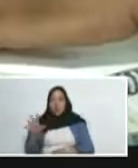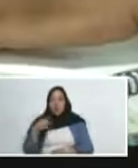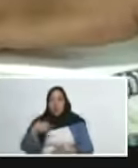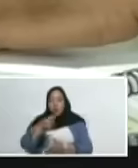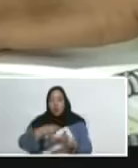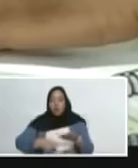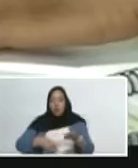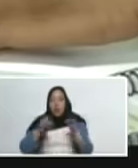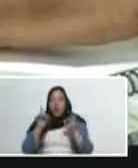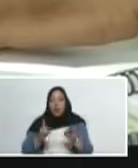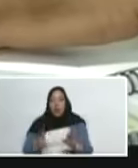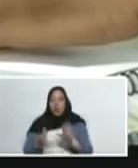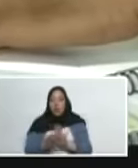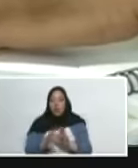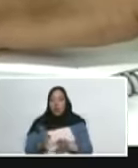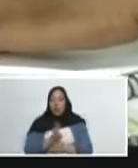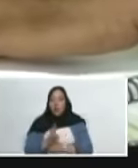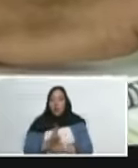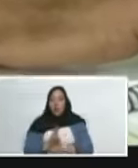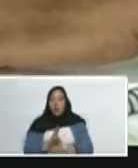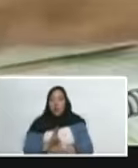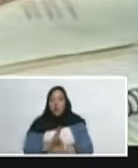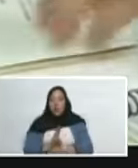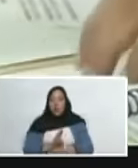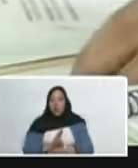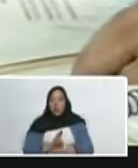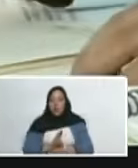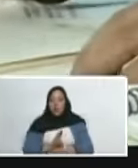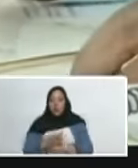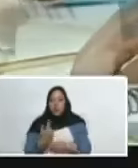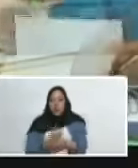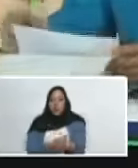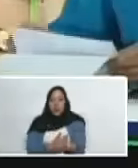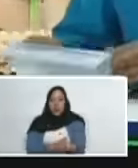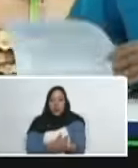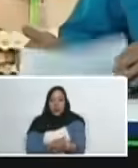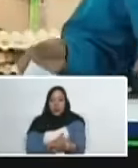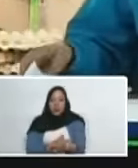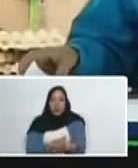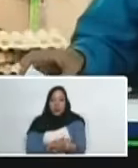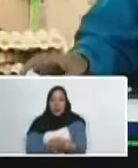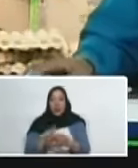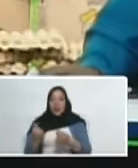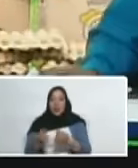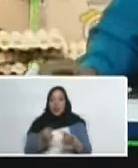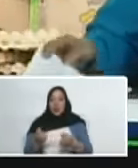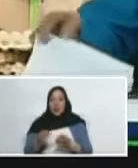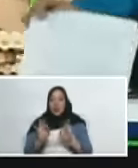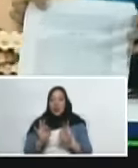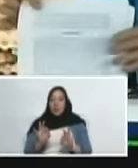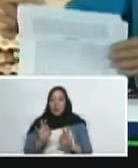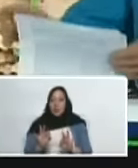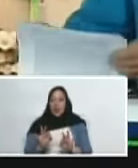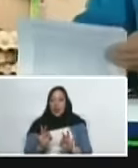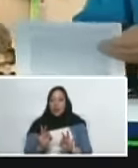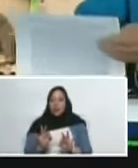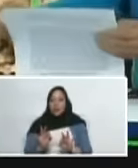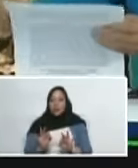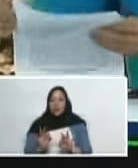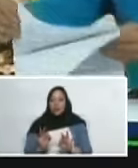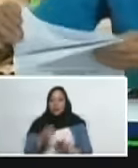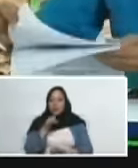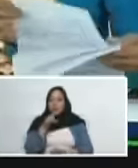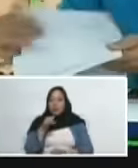su decreto de inmediato, hermanada con la zona económica especial de